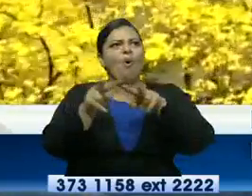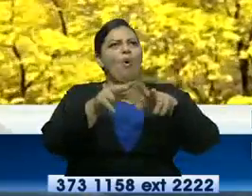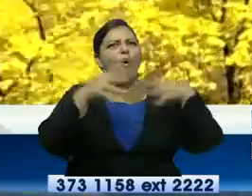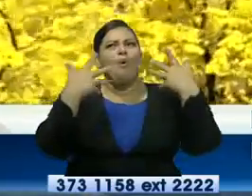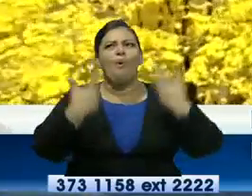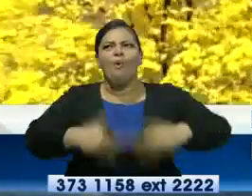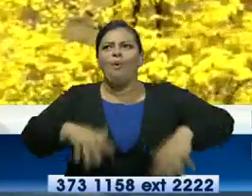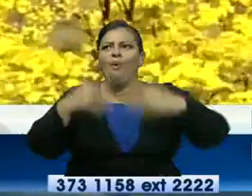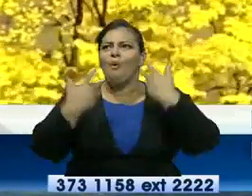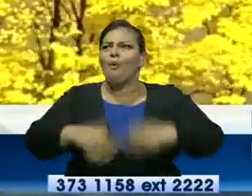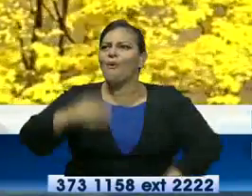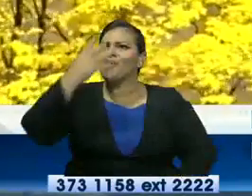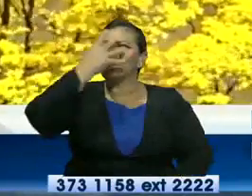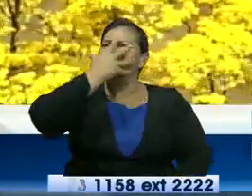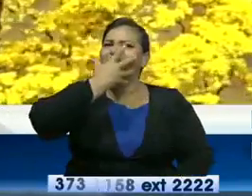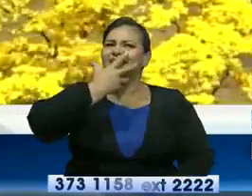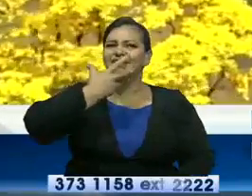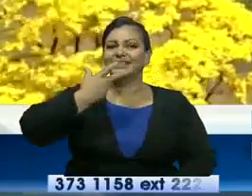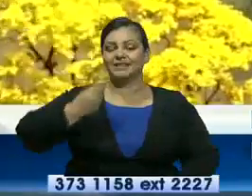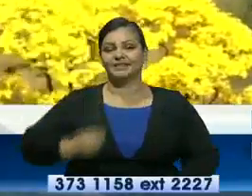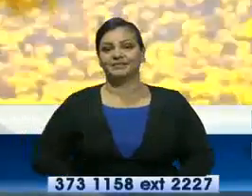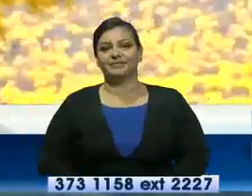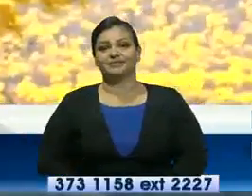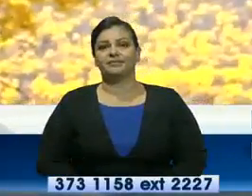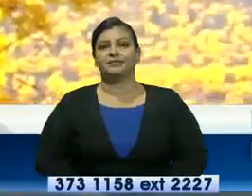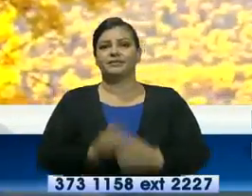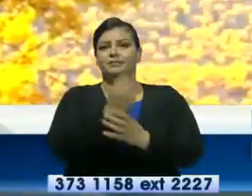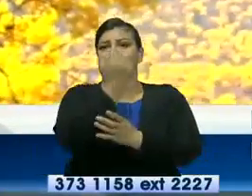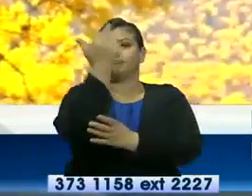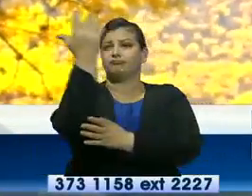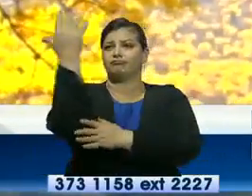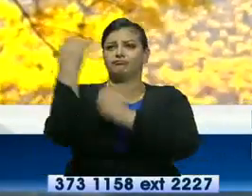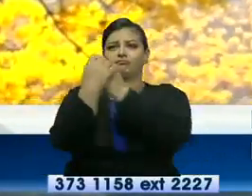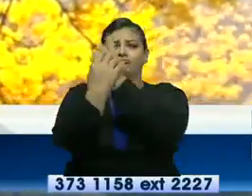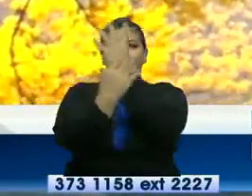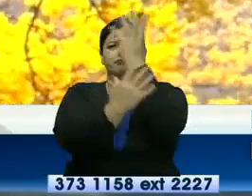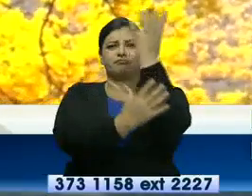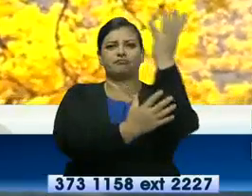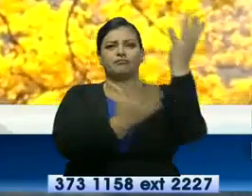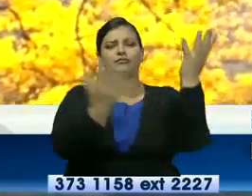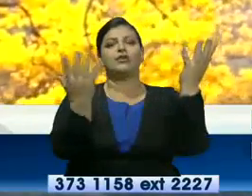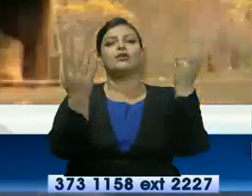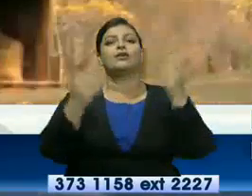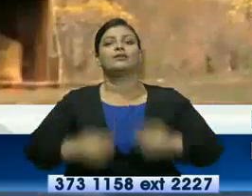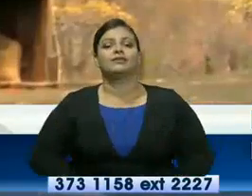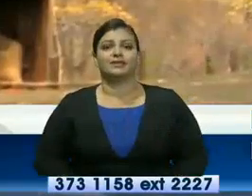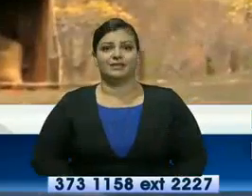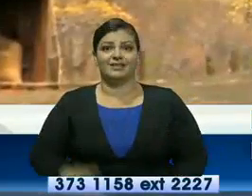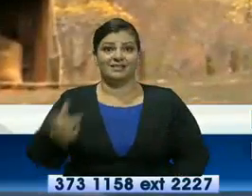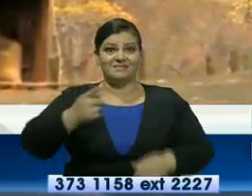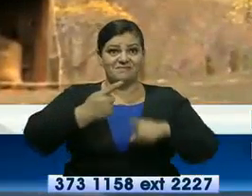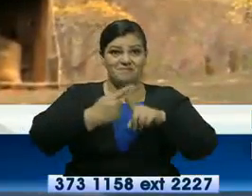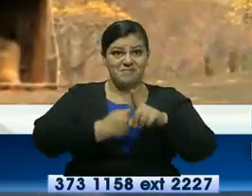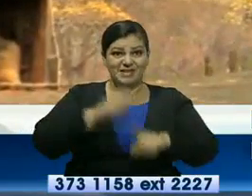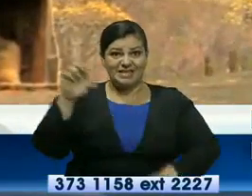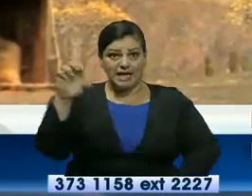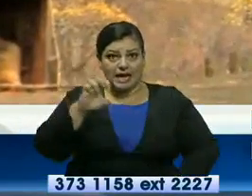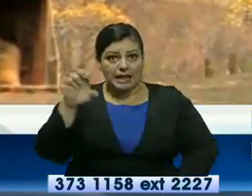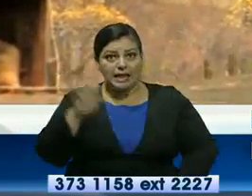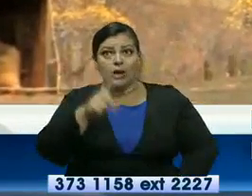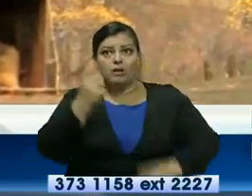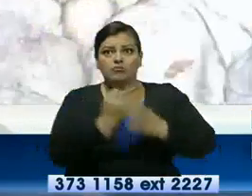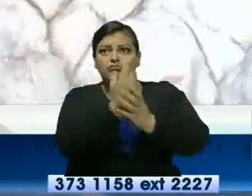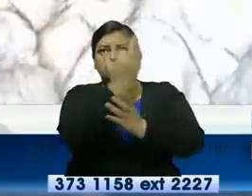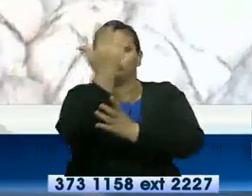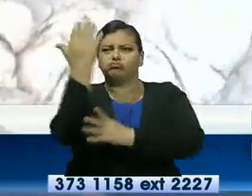que brindan los guayacanes durante su floración en el mes de enero. En la parroquia Manga Urco, los encantos naturales los llevan al turista a